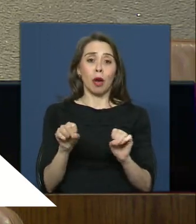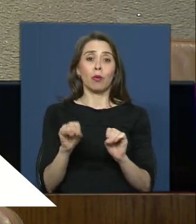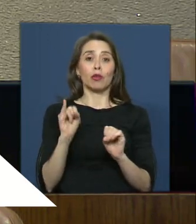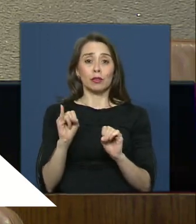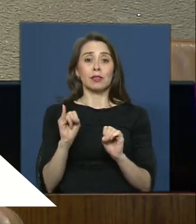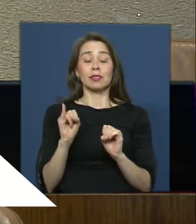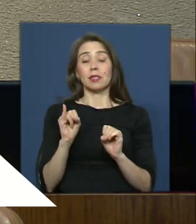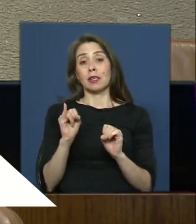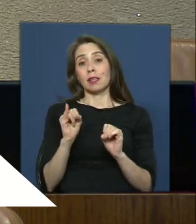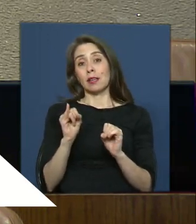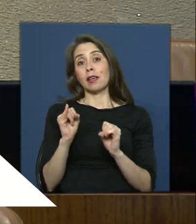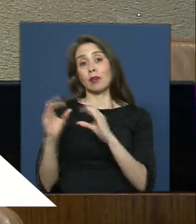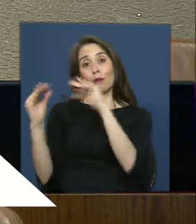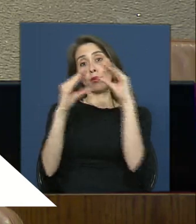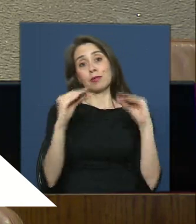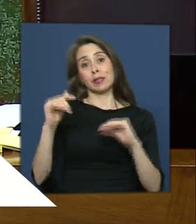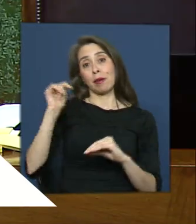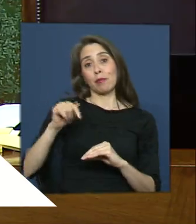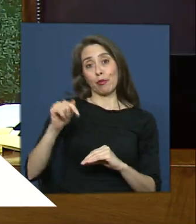día.